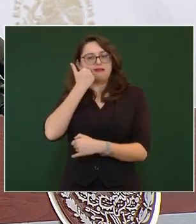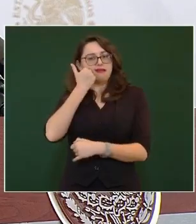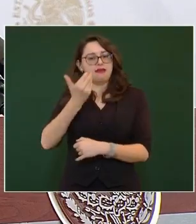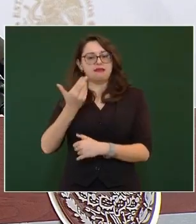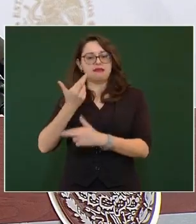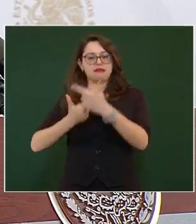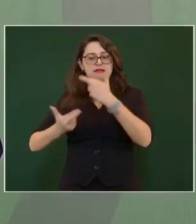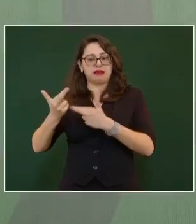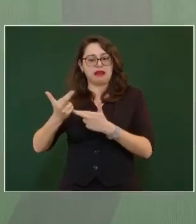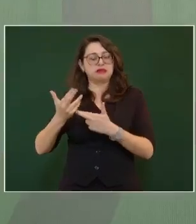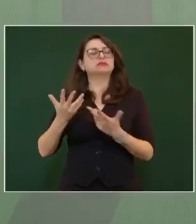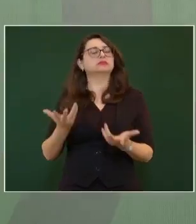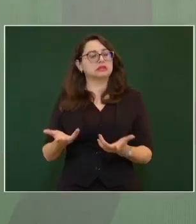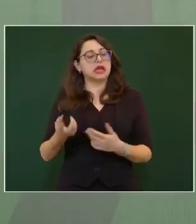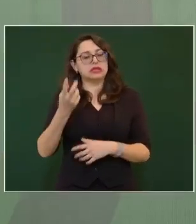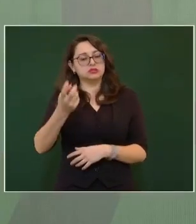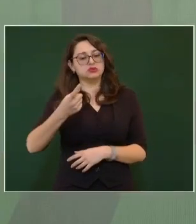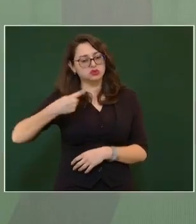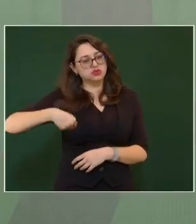tenemos diferencias,